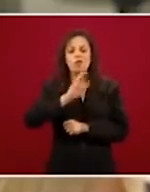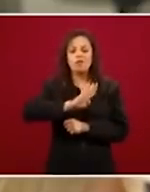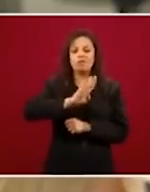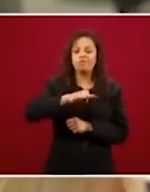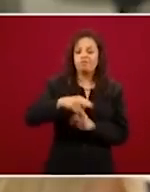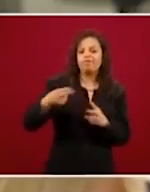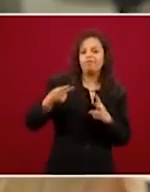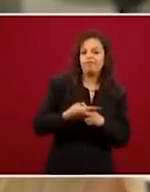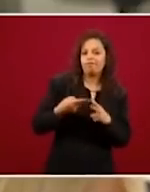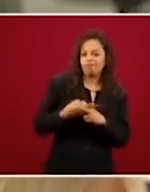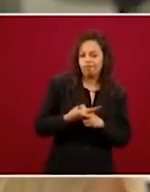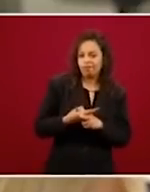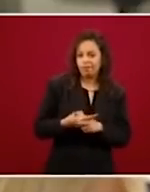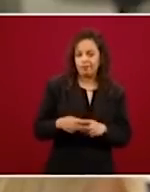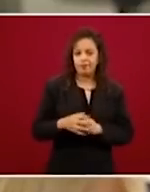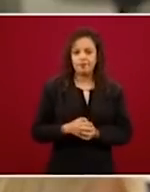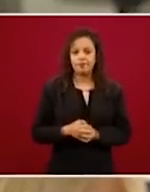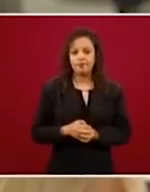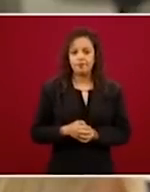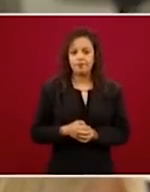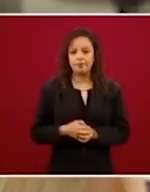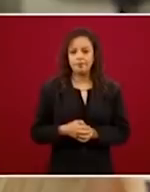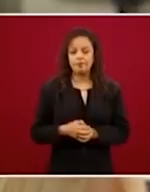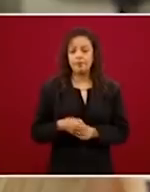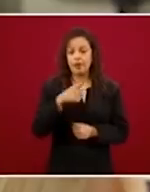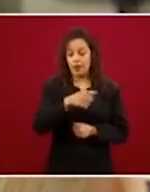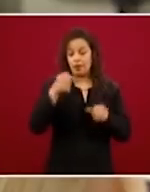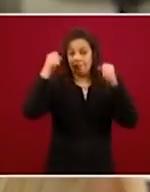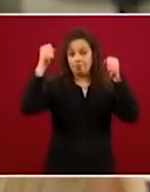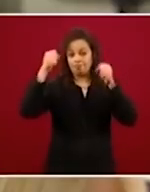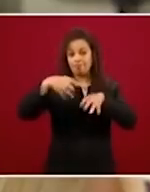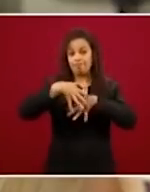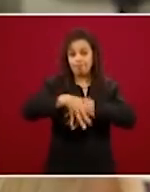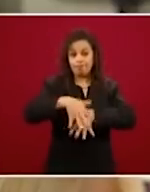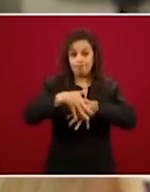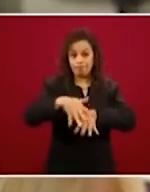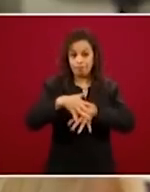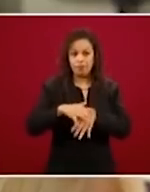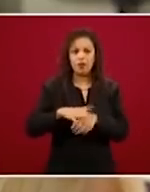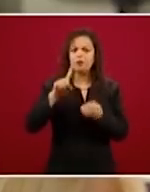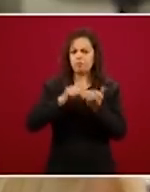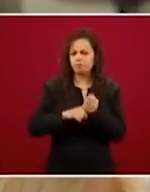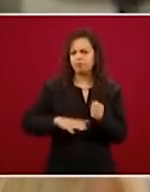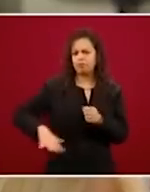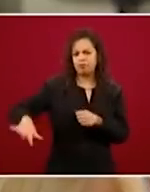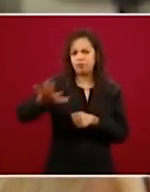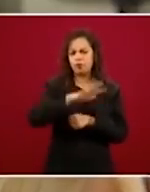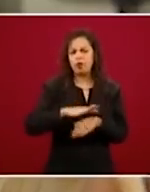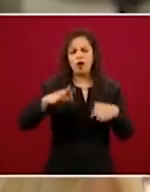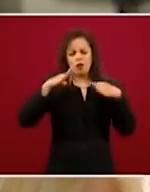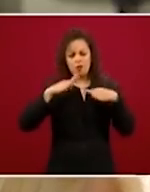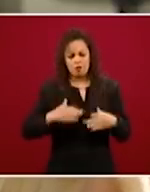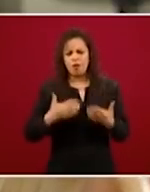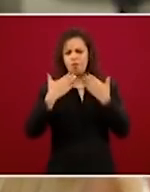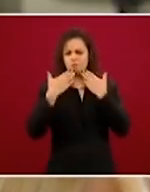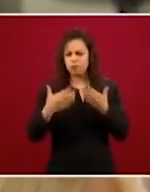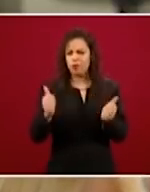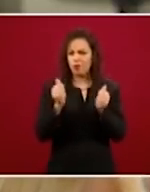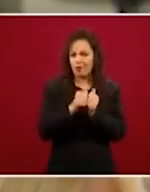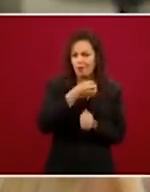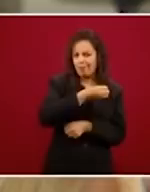con esto sin embargo la manifestación que inició de manera pacífica y que fue muy ordenada al final